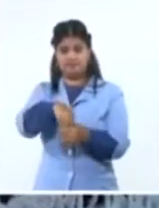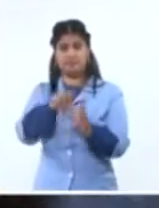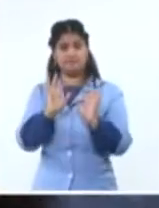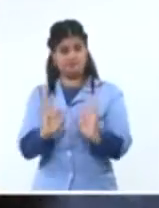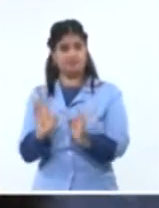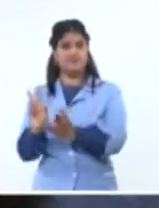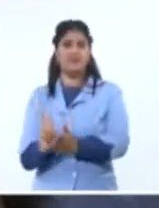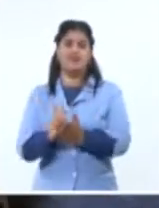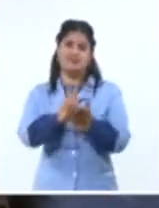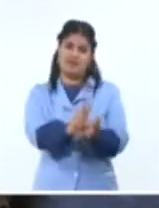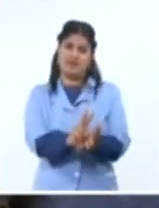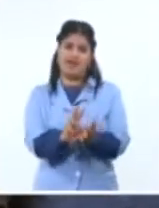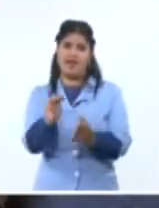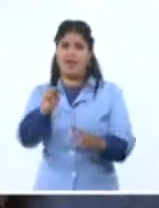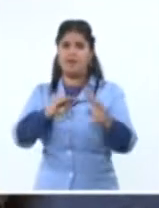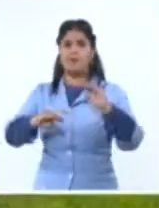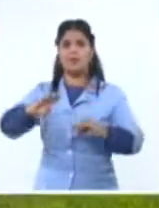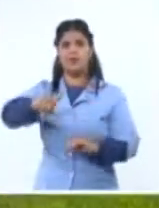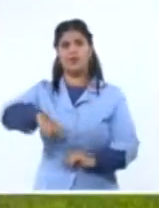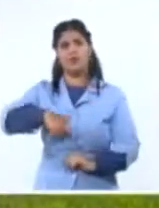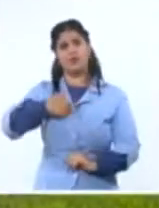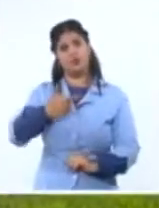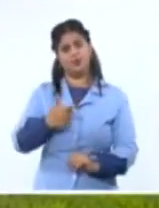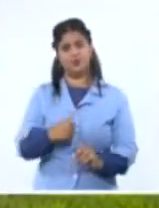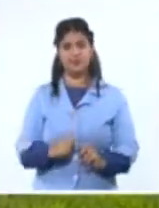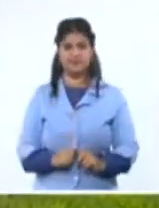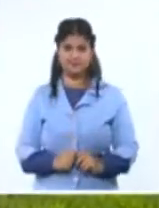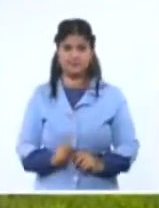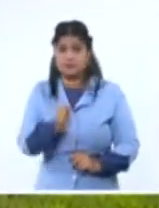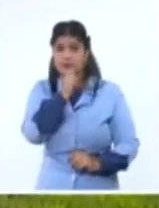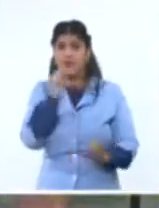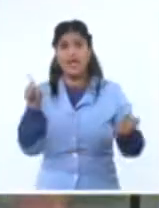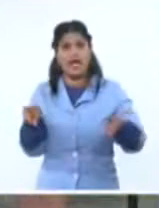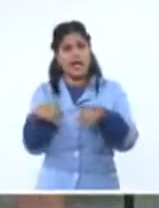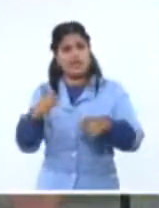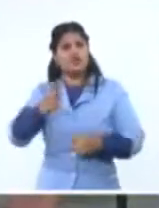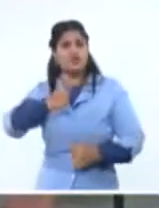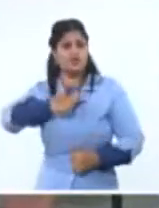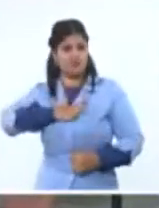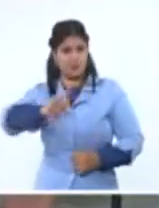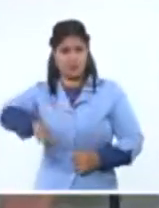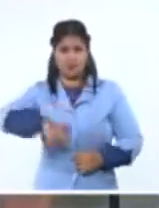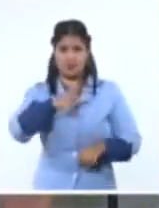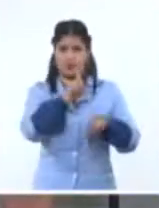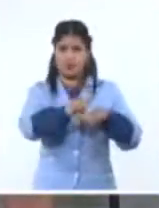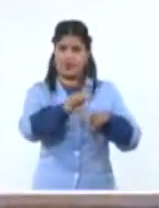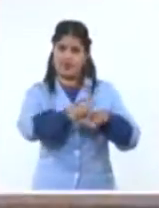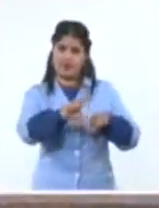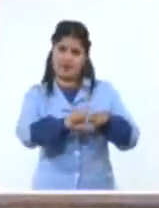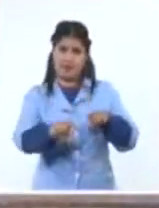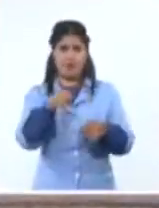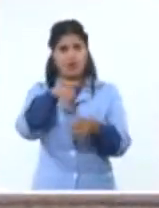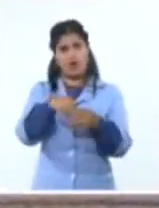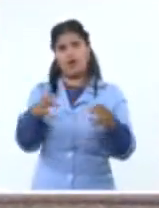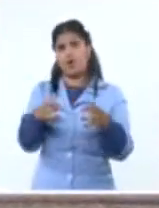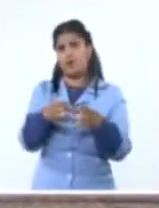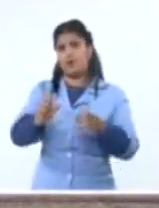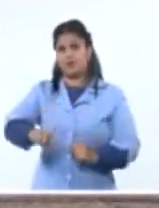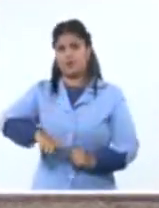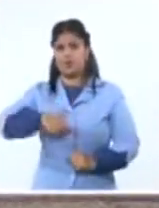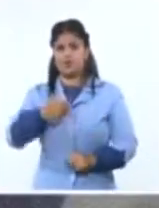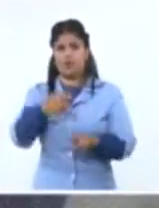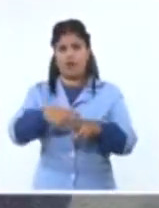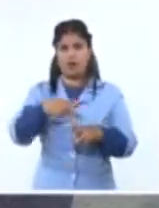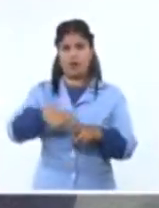titular de Cultura y sus acompañantes. Entre décimas y canciones recibió a los visitantes el Sopapo, asentamiento ocupado por